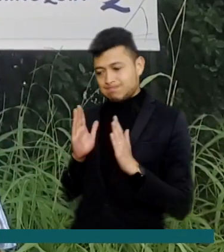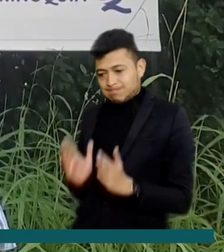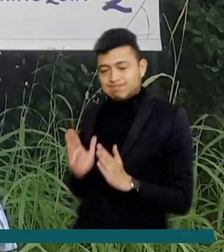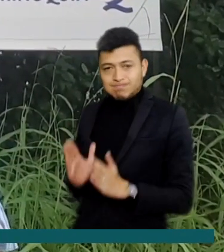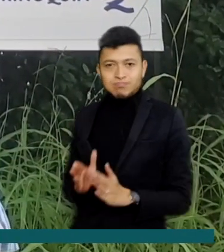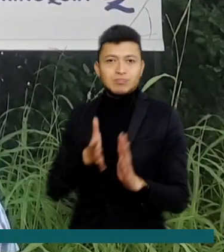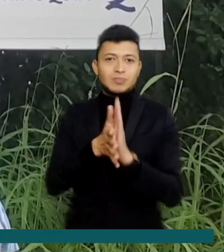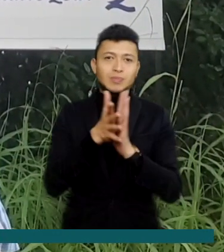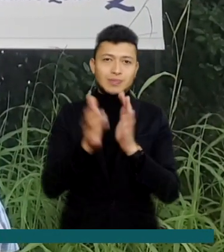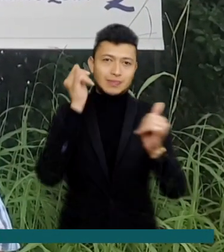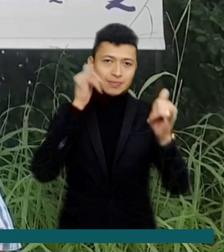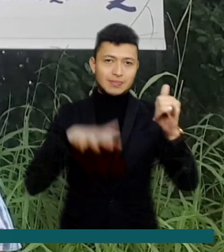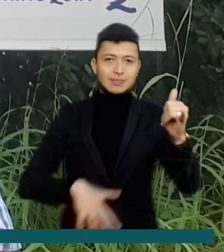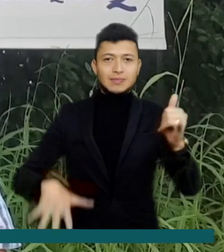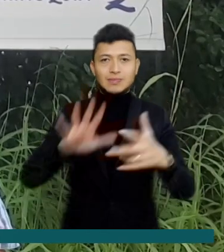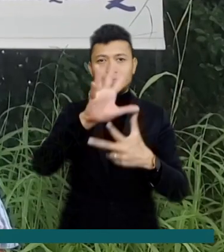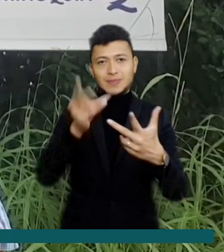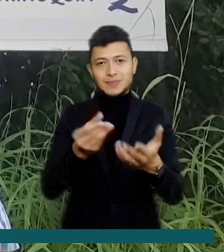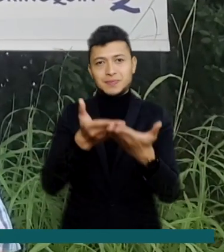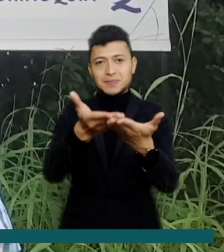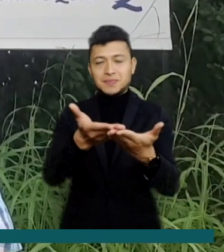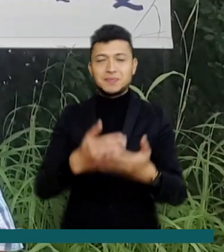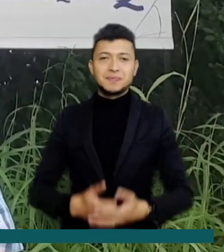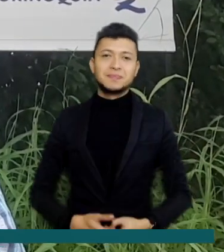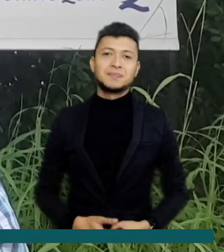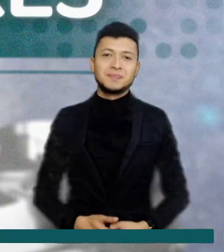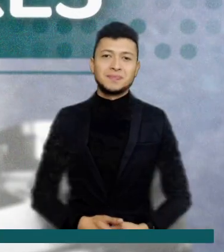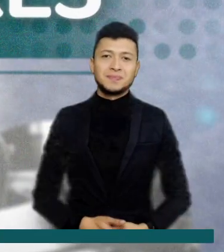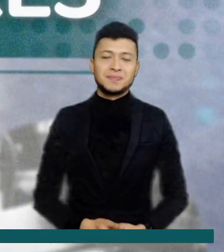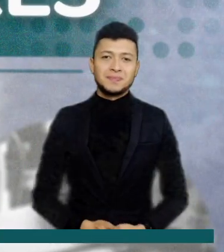Desde Casanare para Enlace 13, informó Johan Solano.